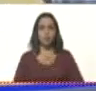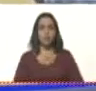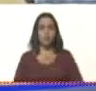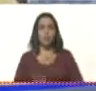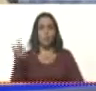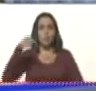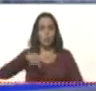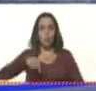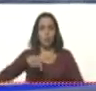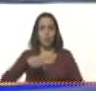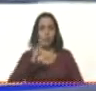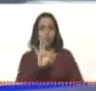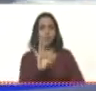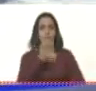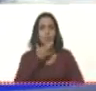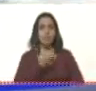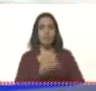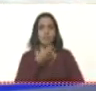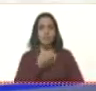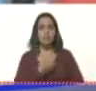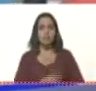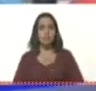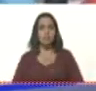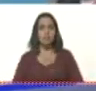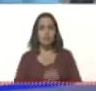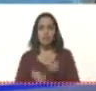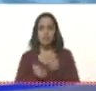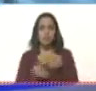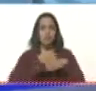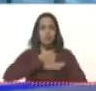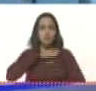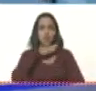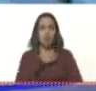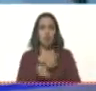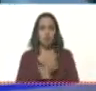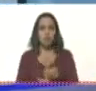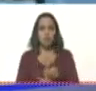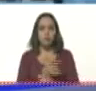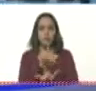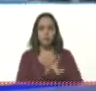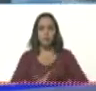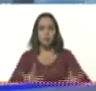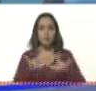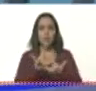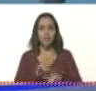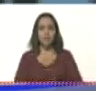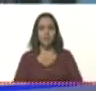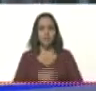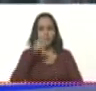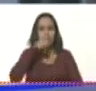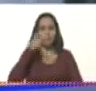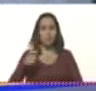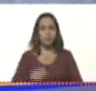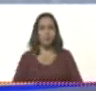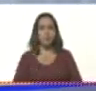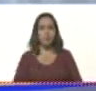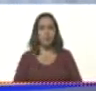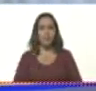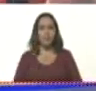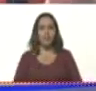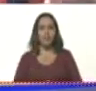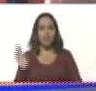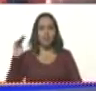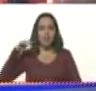Hoy, 3 de diciembre, lleno de amor, de cariño, de este poder popular del pueblo